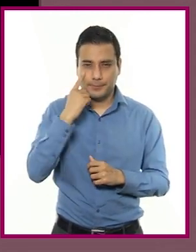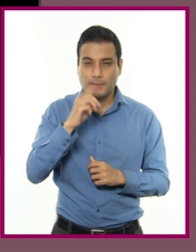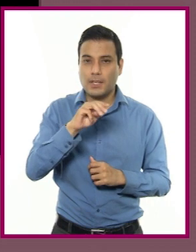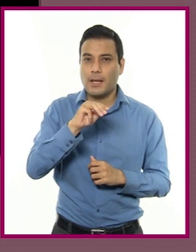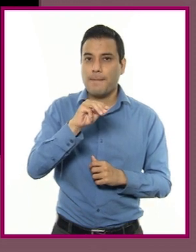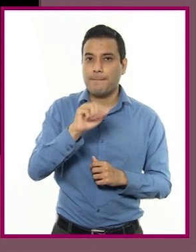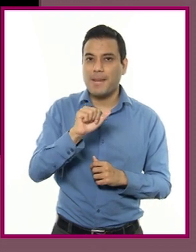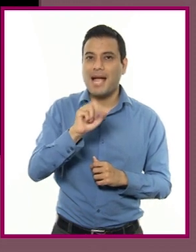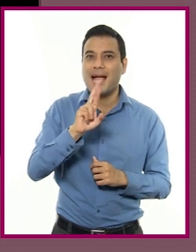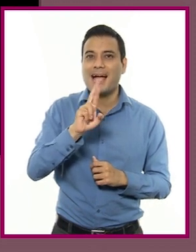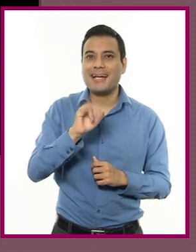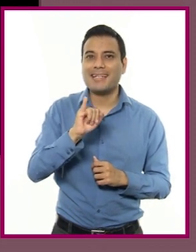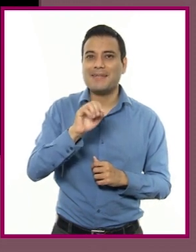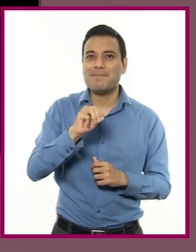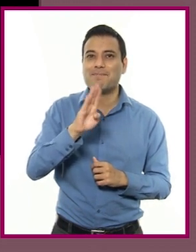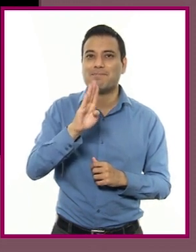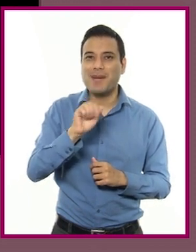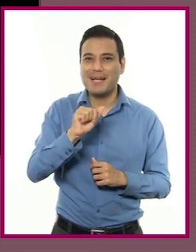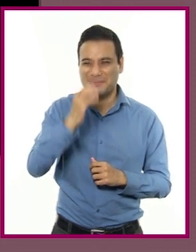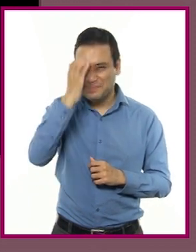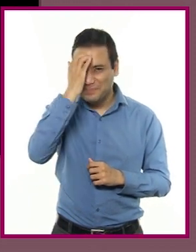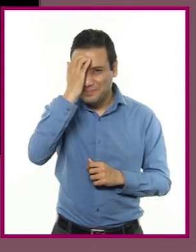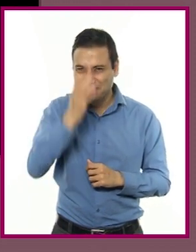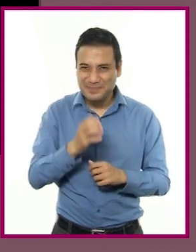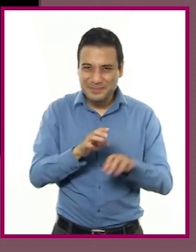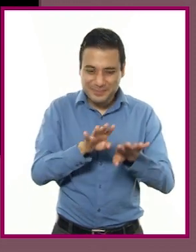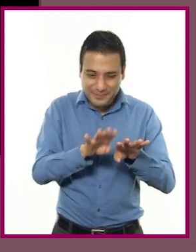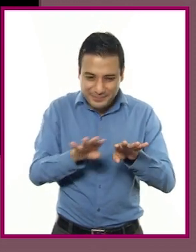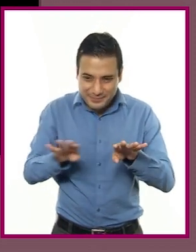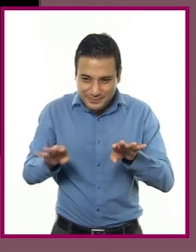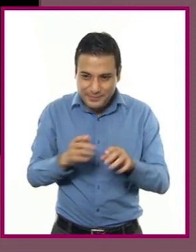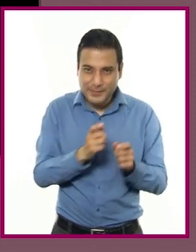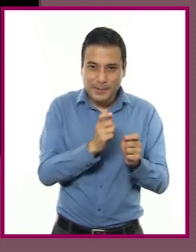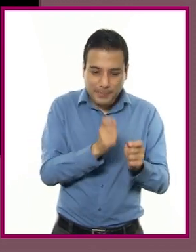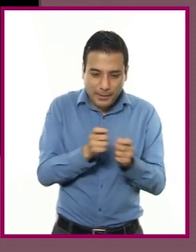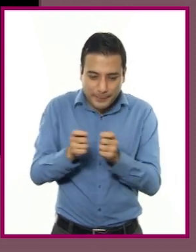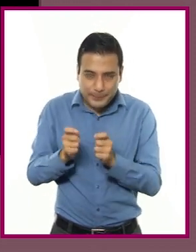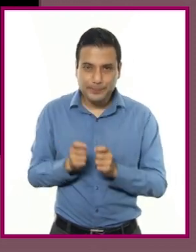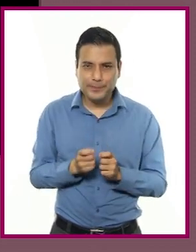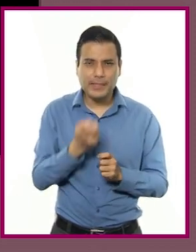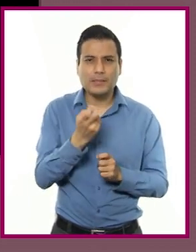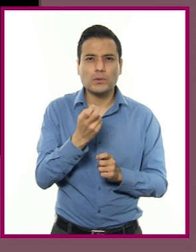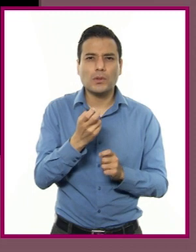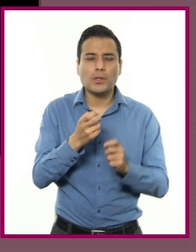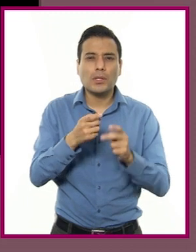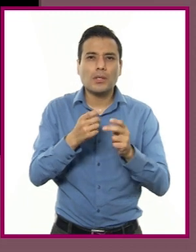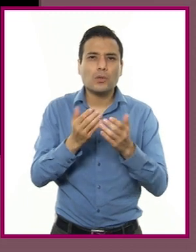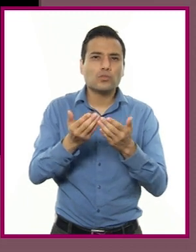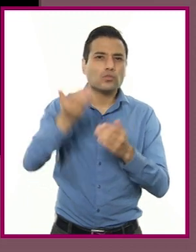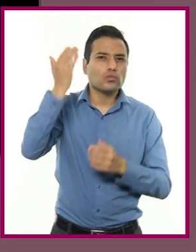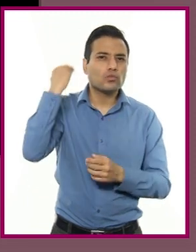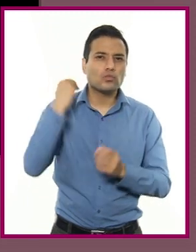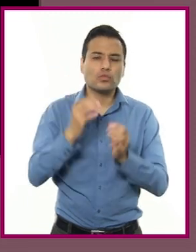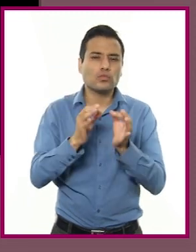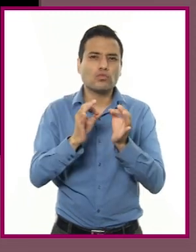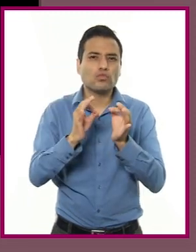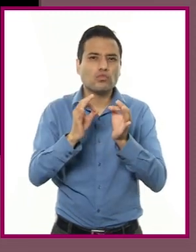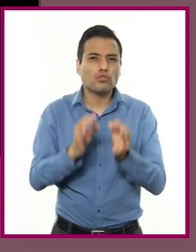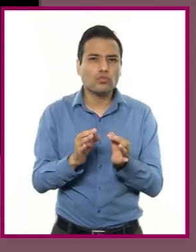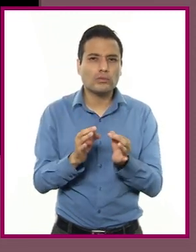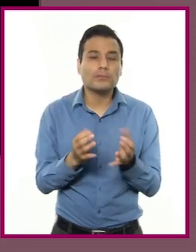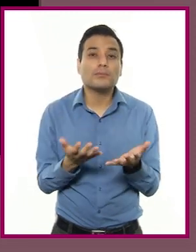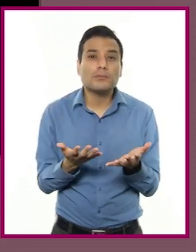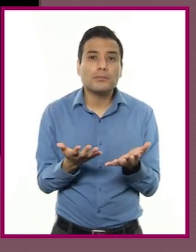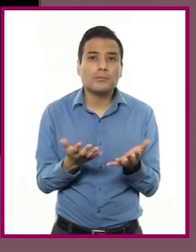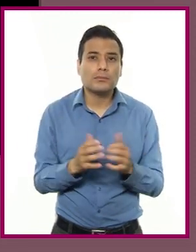por ejemplo. Uh-huh. Si nosotros rastreamos el origen de la marimba, pues tenemos una marimba